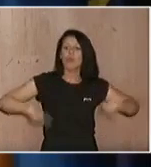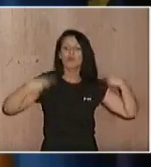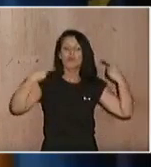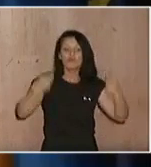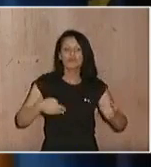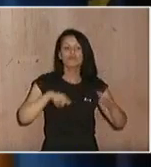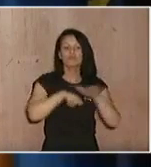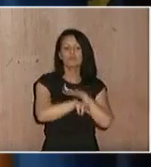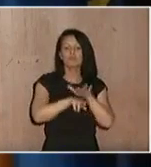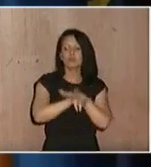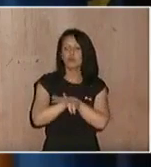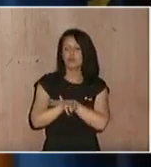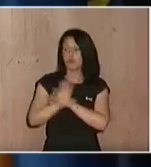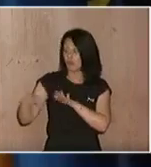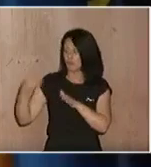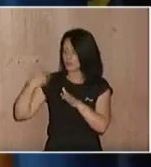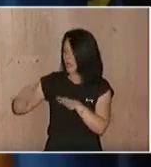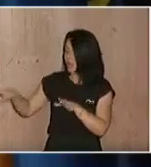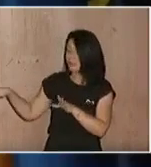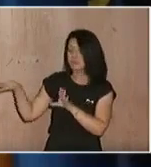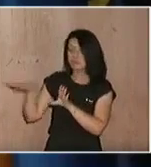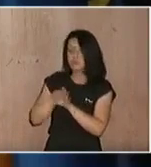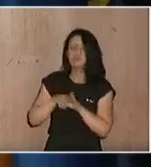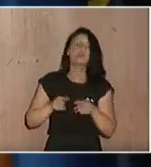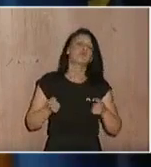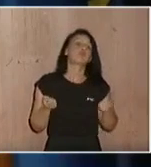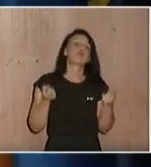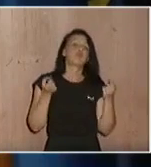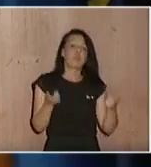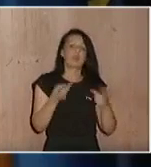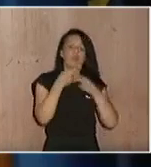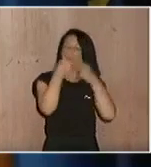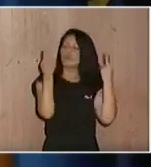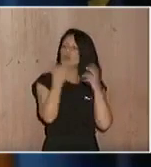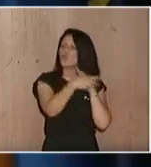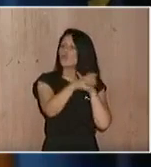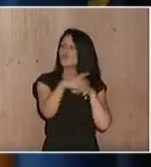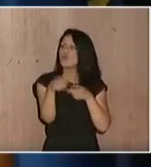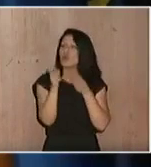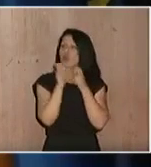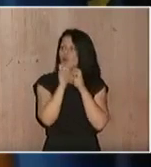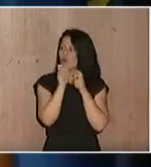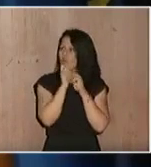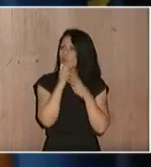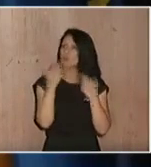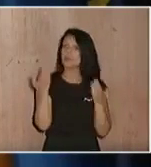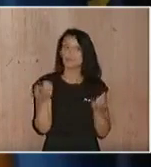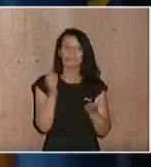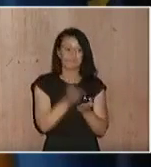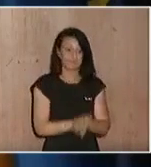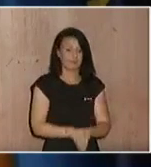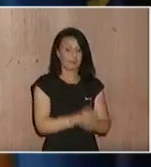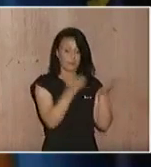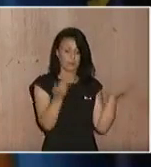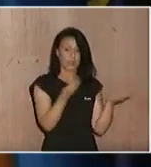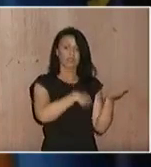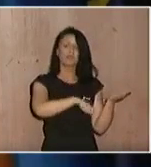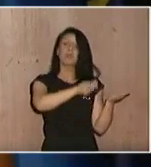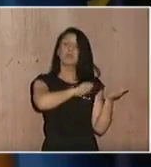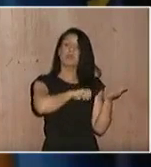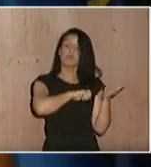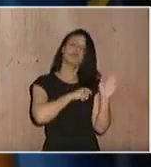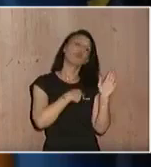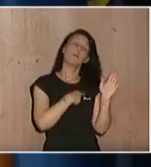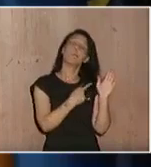esos recursos obtenidos en forma de gasto público, respecto del cual nuestra Constitución, la Constitución